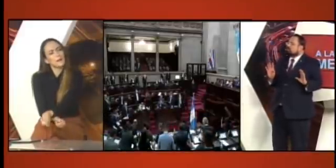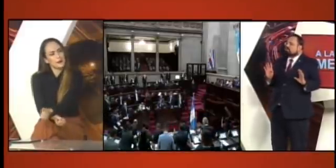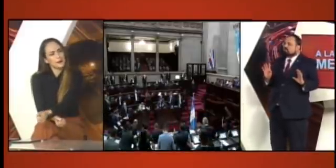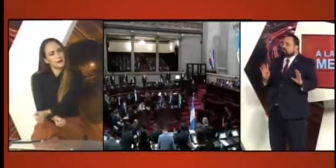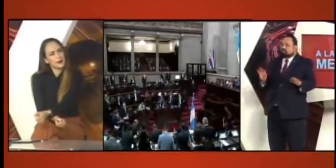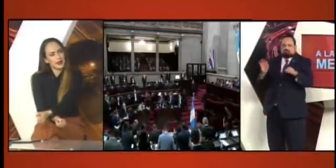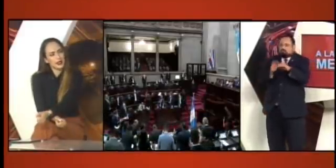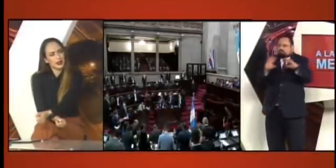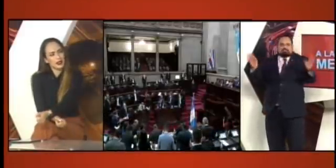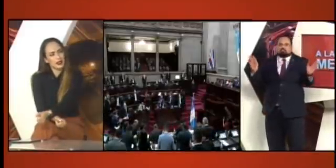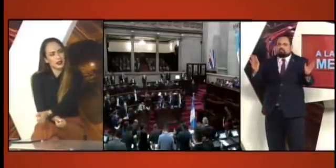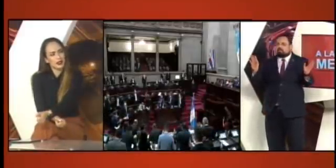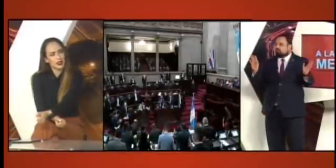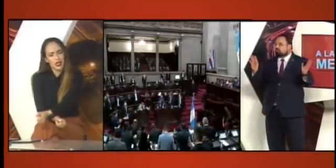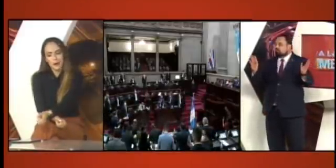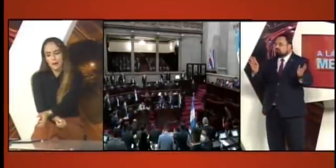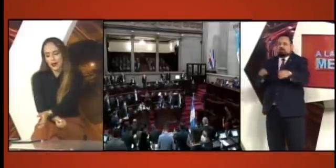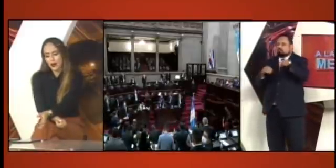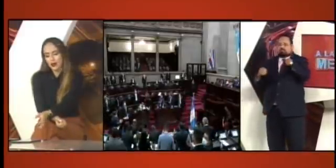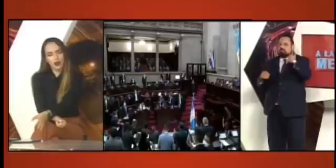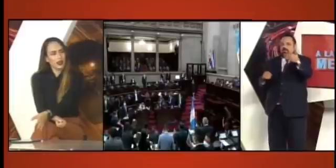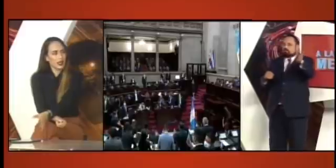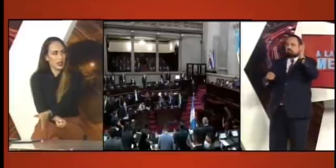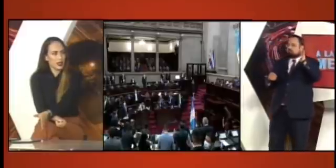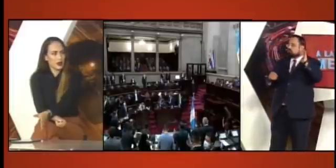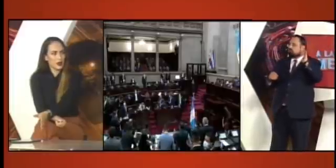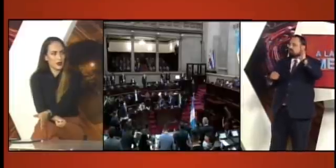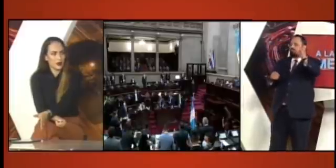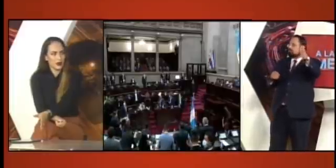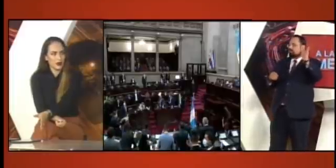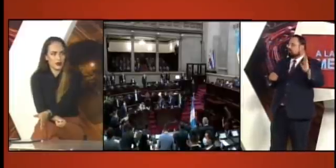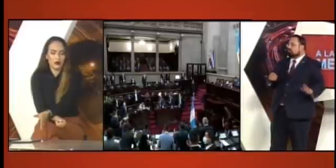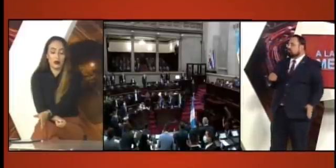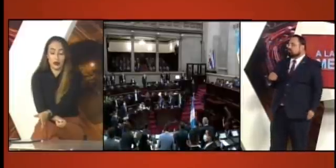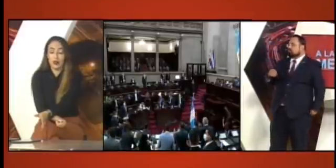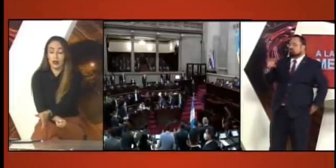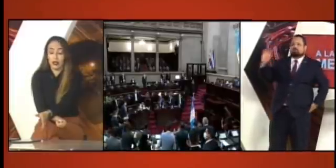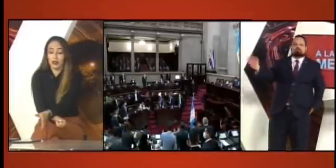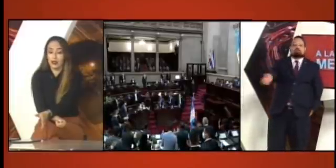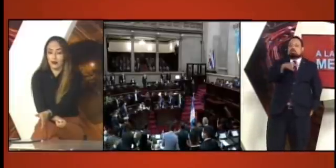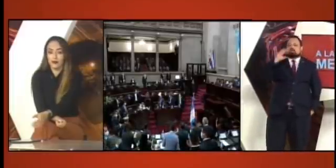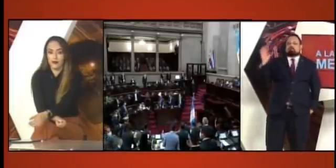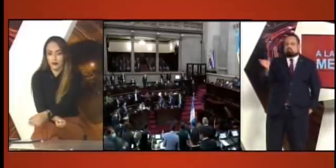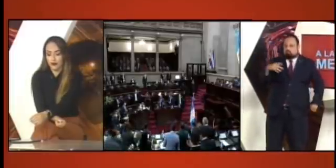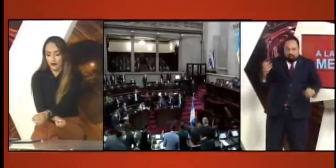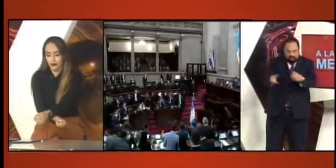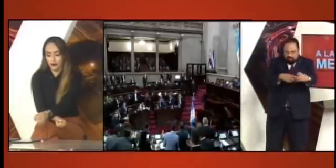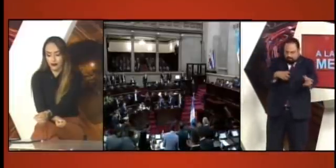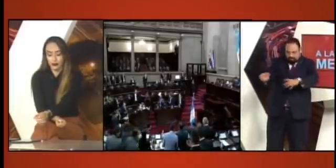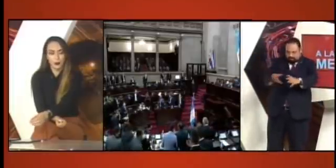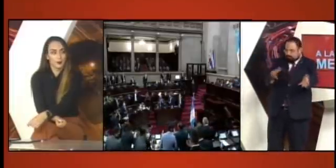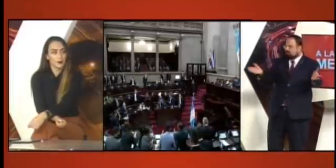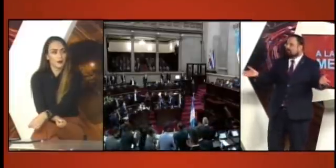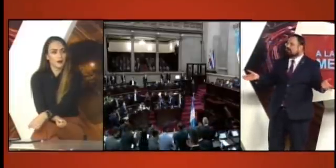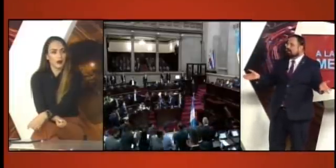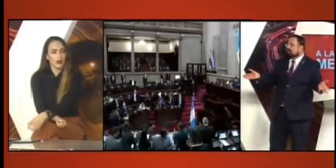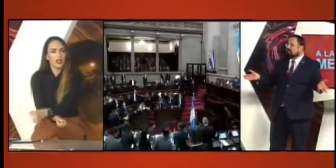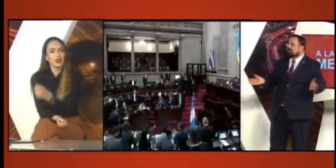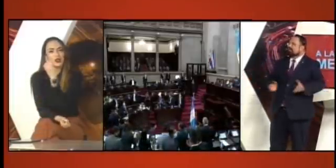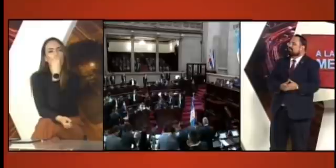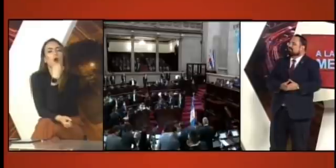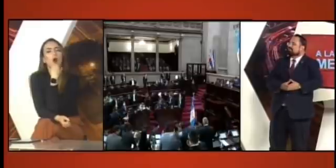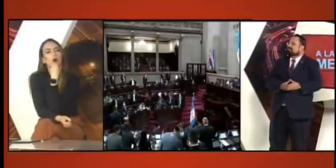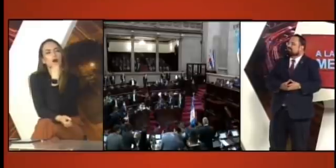tenemos que hacer aquí están y lo que tenemos que hacer es cuidarnos porque queremos que es una cuestión nuestra porque los señores lejos juegan la vuelta polo legal